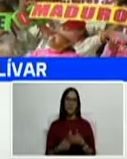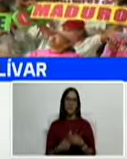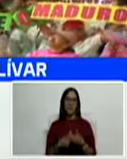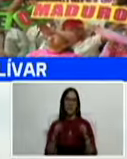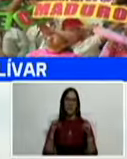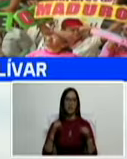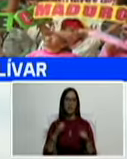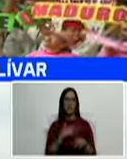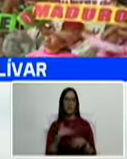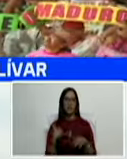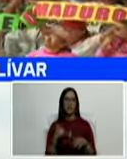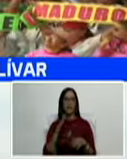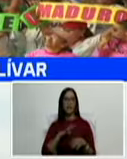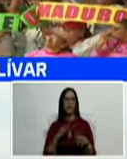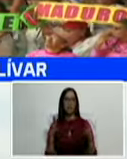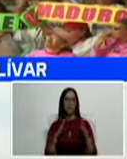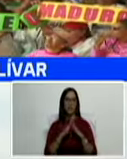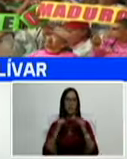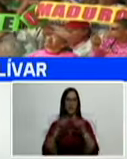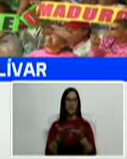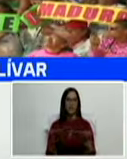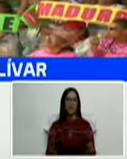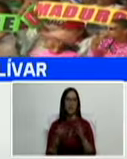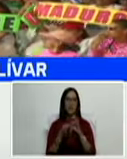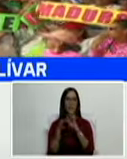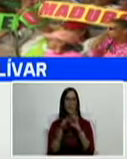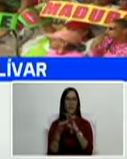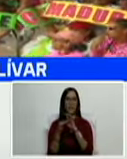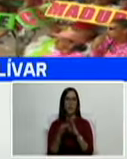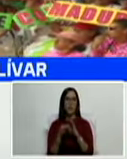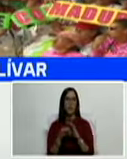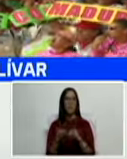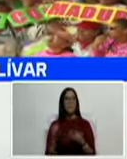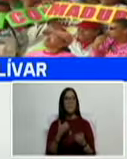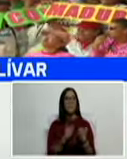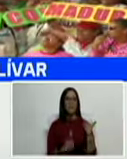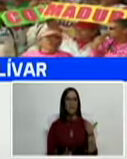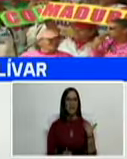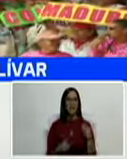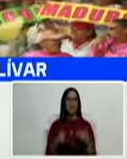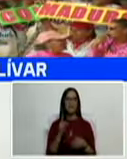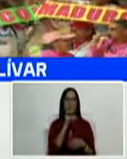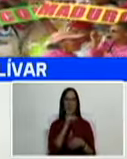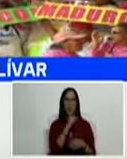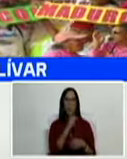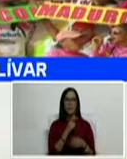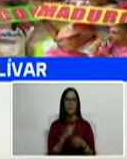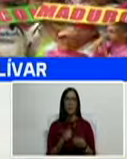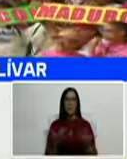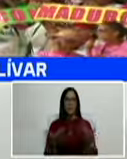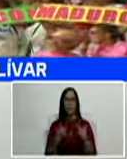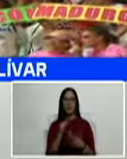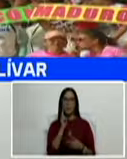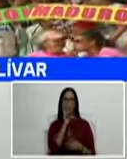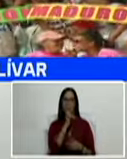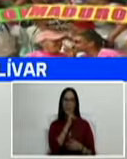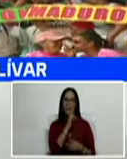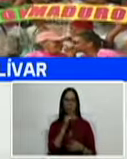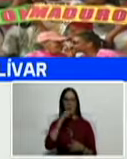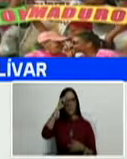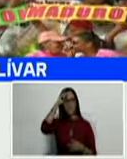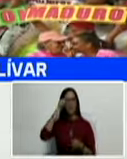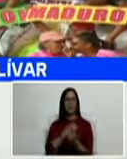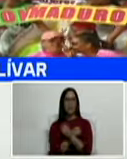que queremos, estar todos así, unidos. Mi presidente, ese número, ese nombre me lo pone mi madre, mi padre, en el